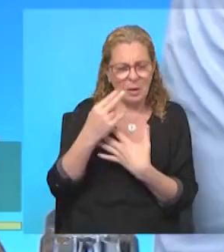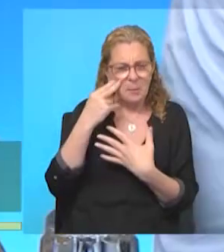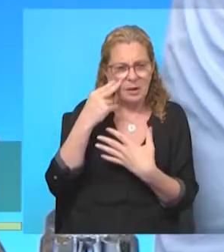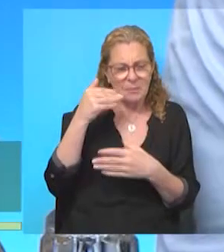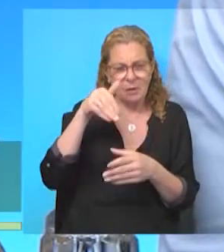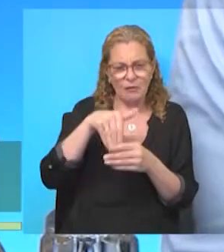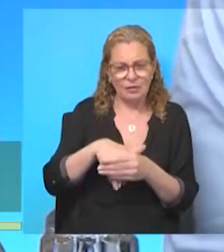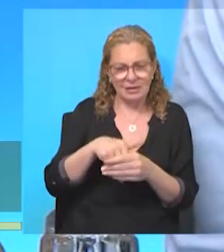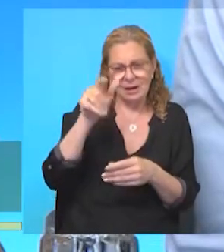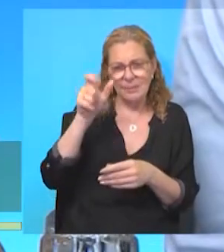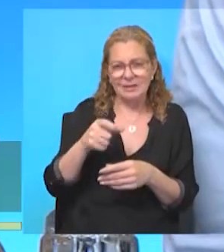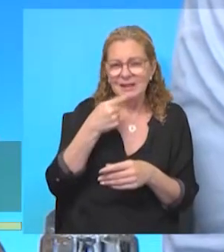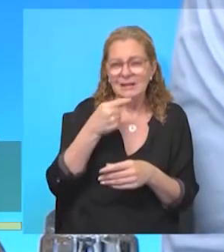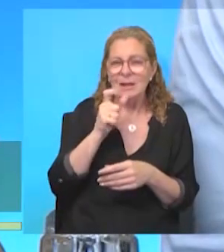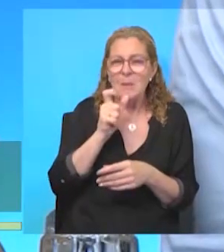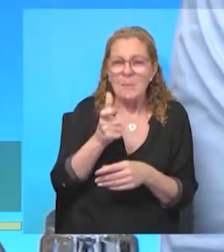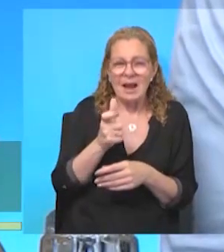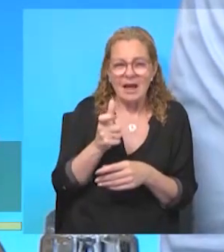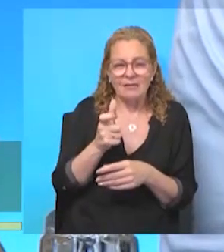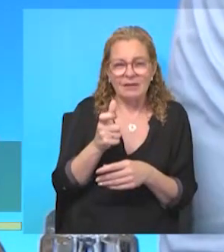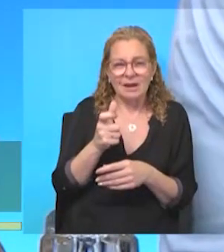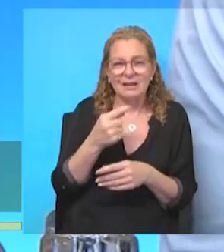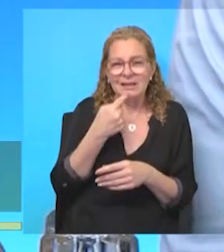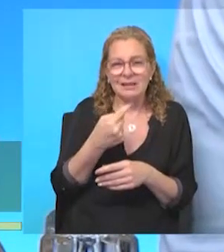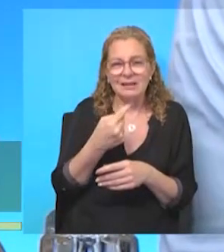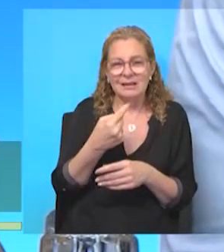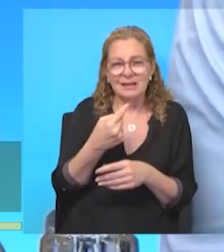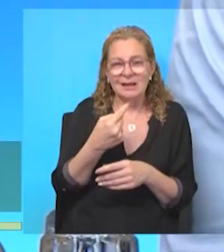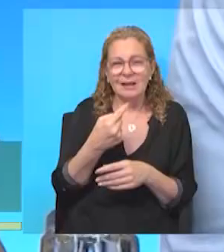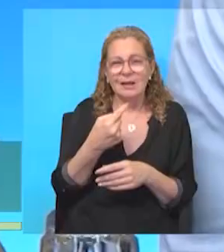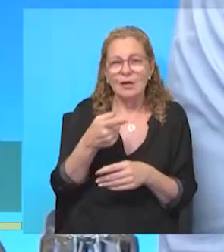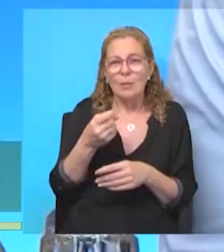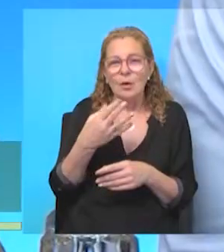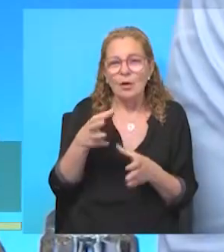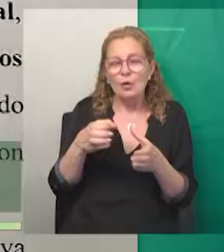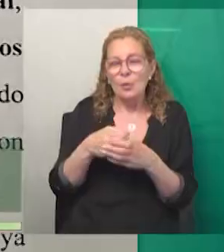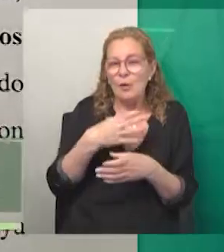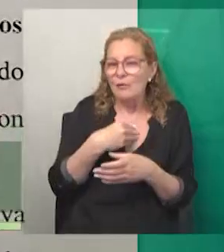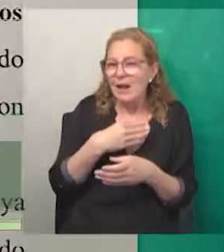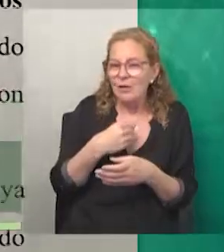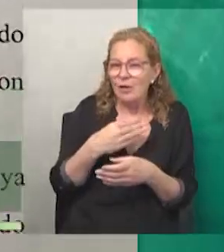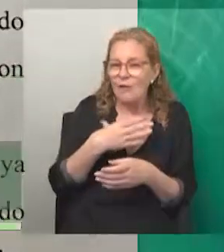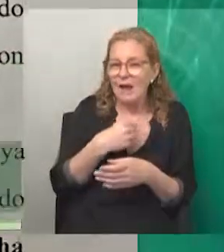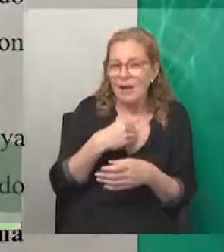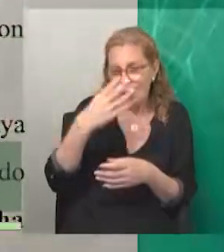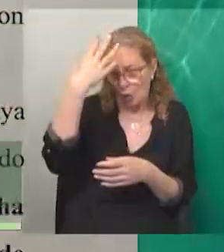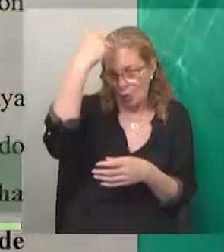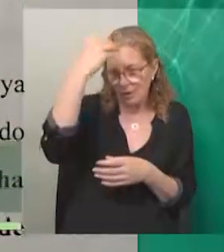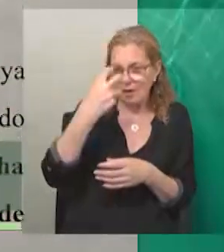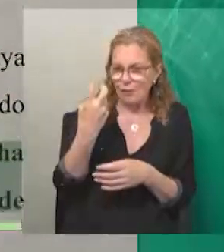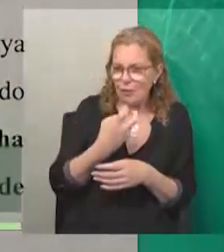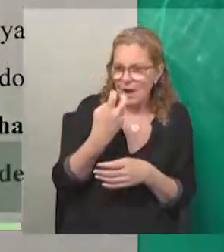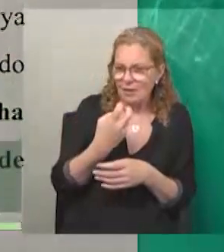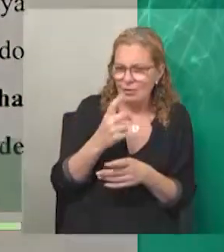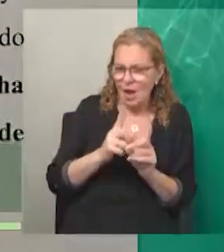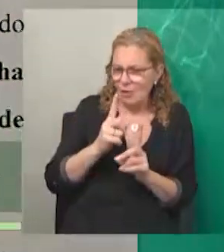el votante utiliza términos osteni bles e identificatorios manifiestamente con el Partido Nacional blancos con Ojeda buscando un beneficio